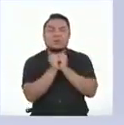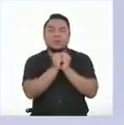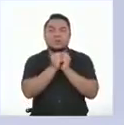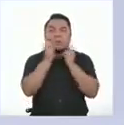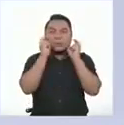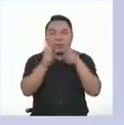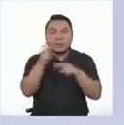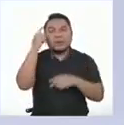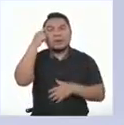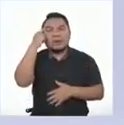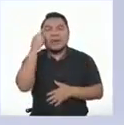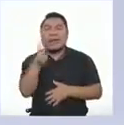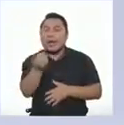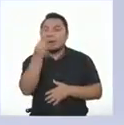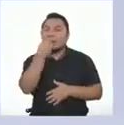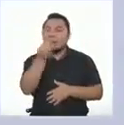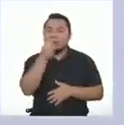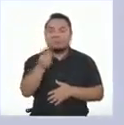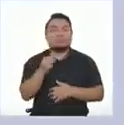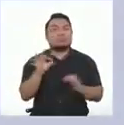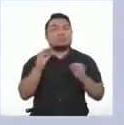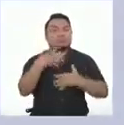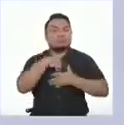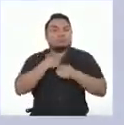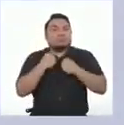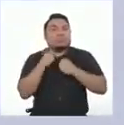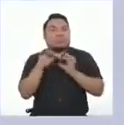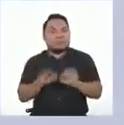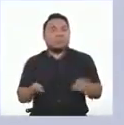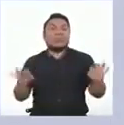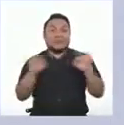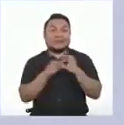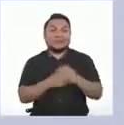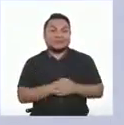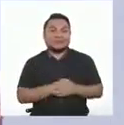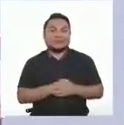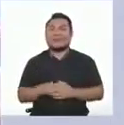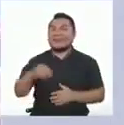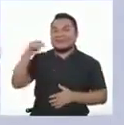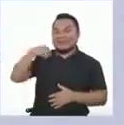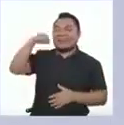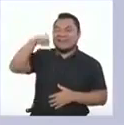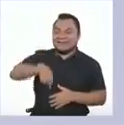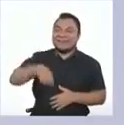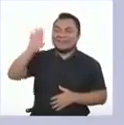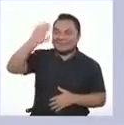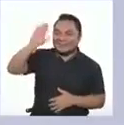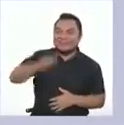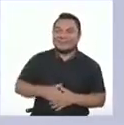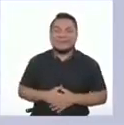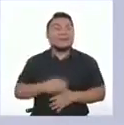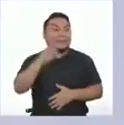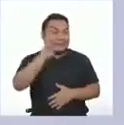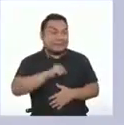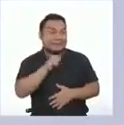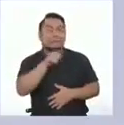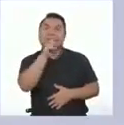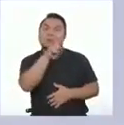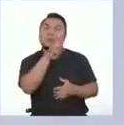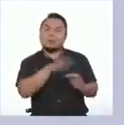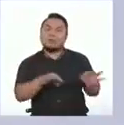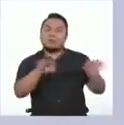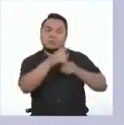sobre el valor nutritivo de los alimentos y su importancia. Aquí estoy, profesora. Patricia, es importante